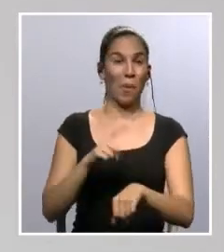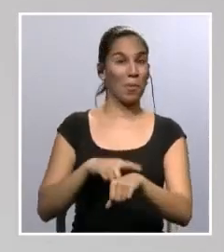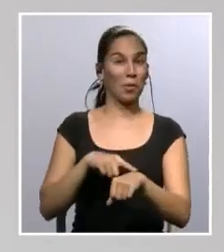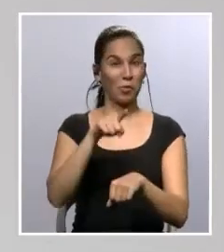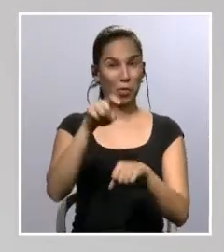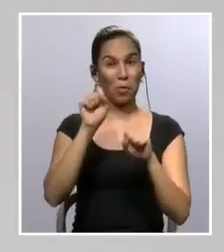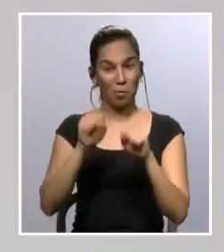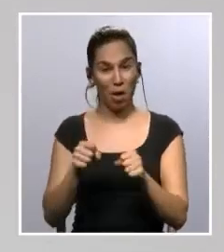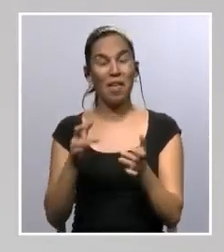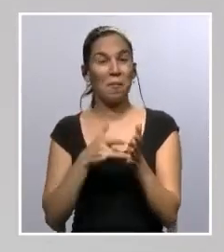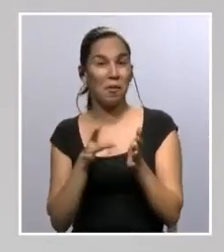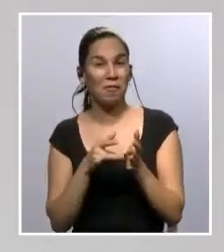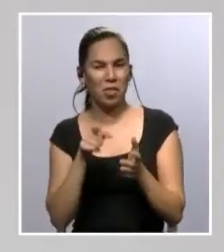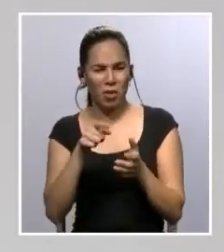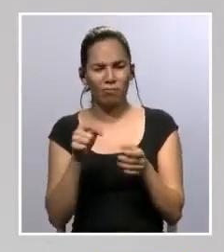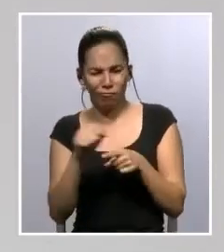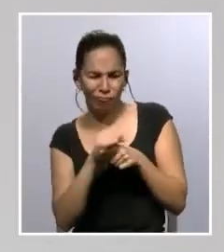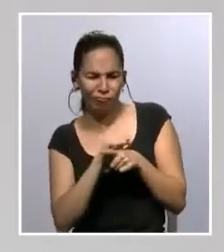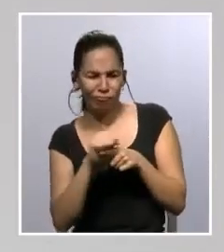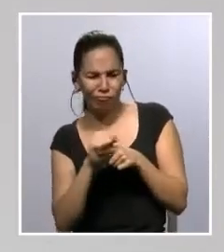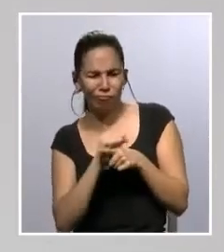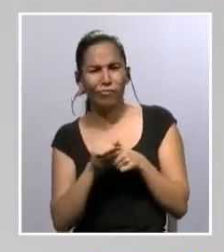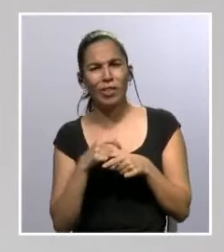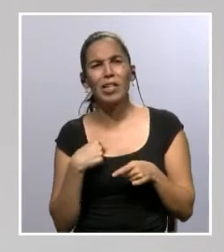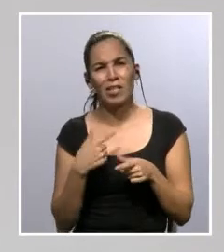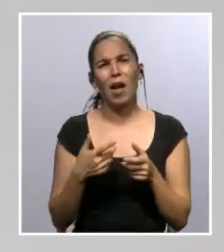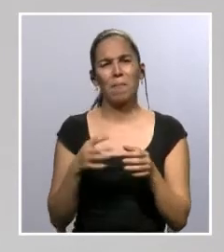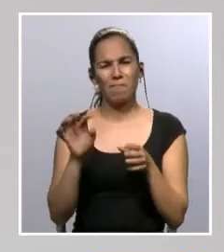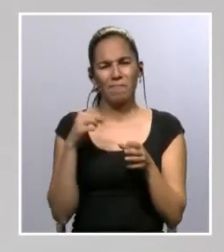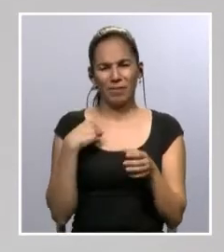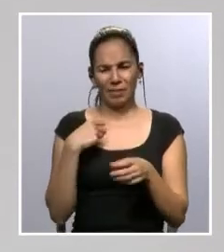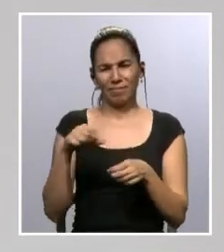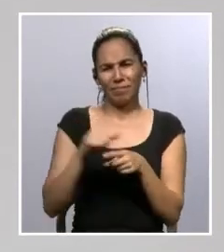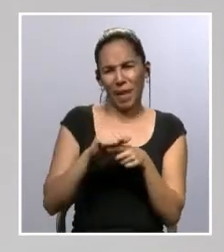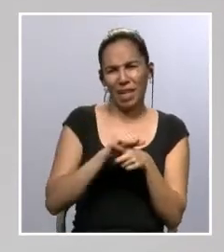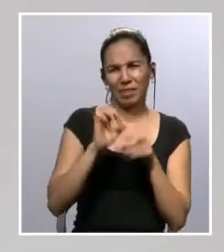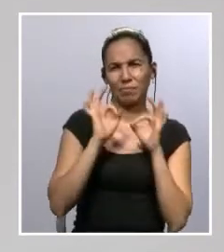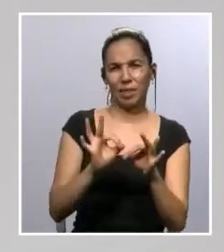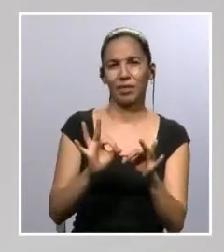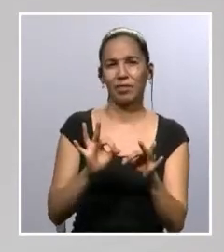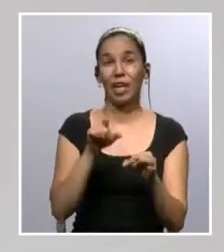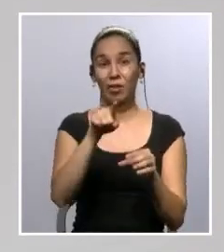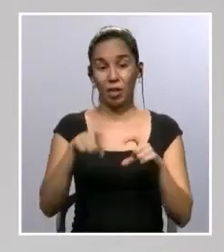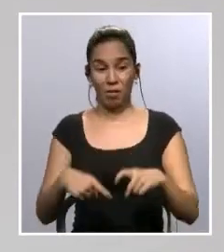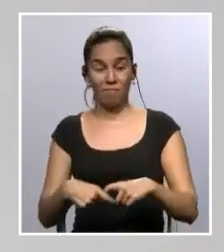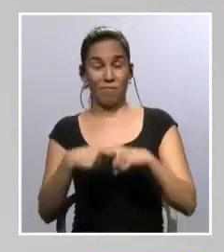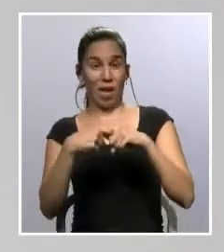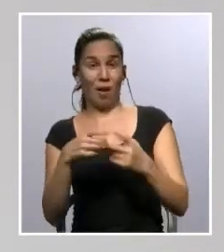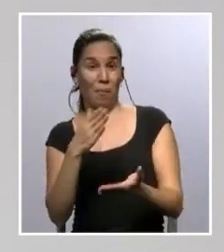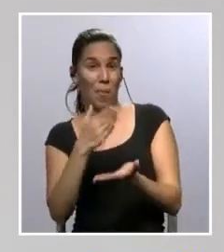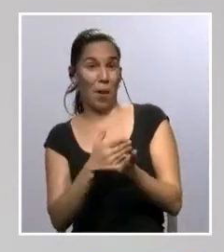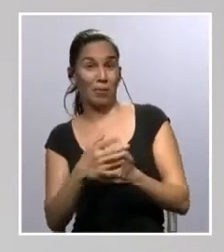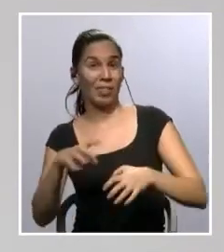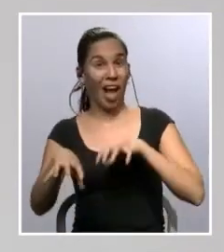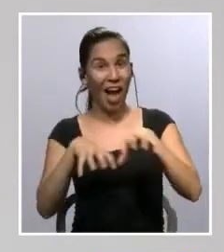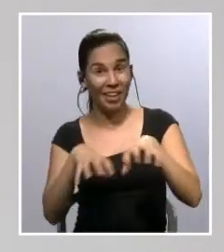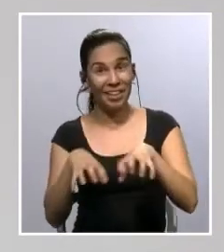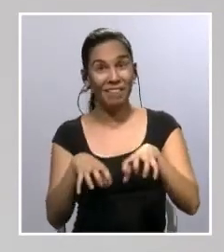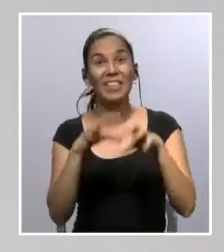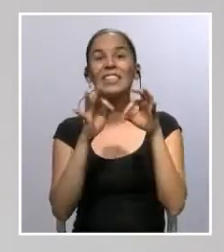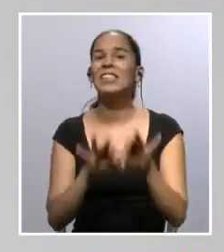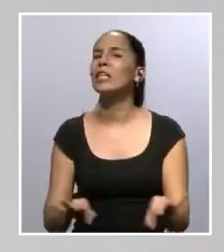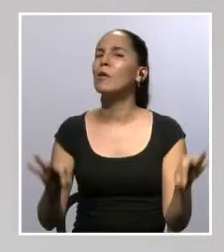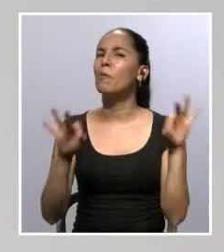que lo adelantes y lo perfecciones. Recordá que además de hacer pausas activas, es muy importante